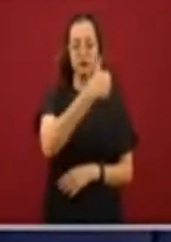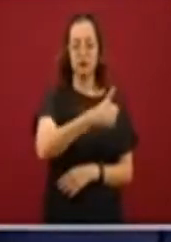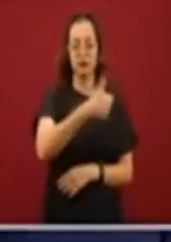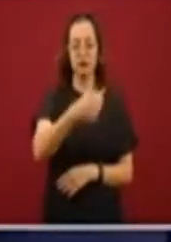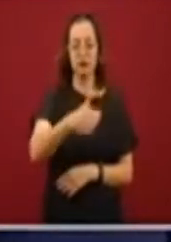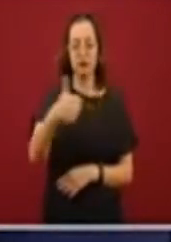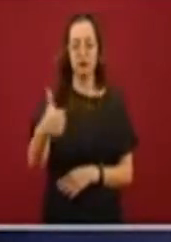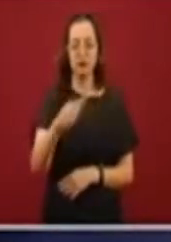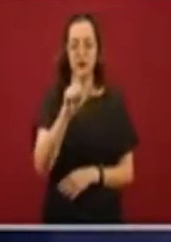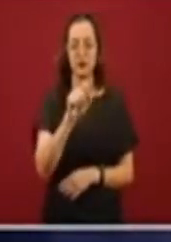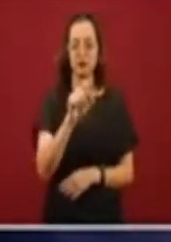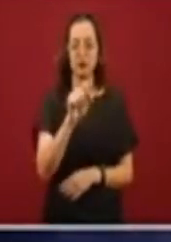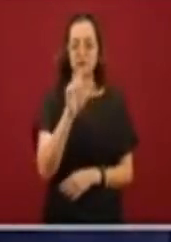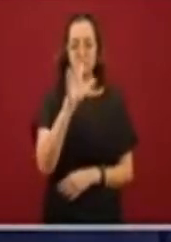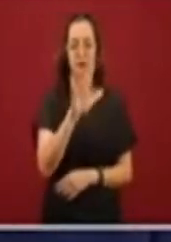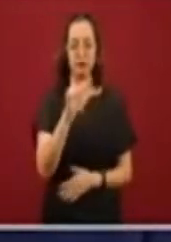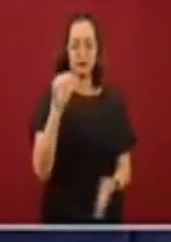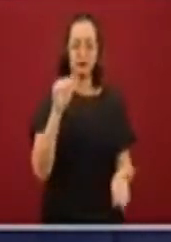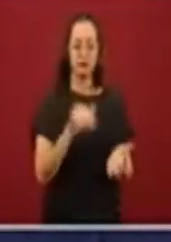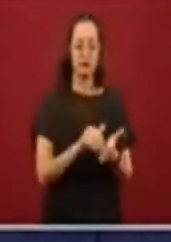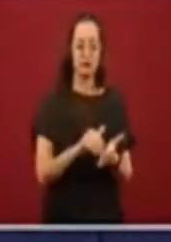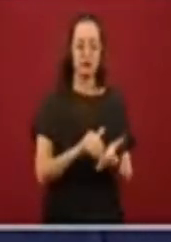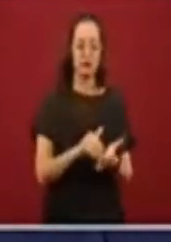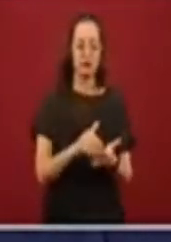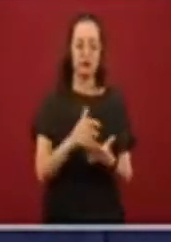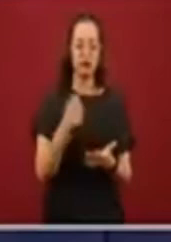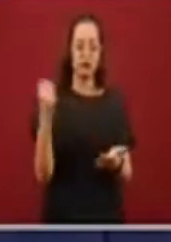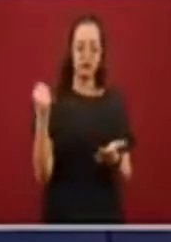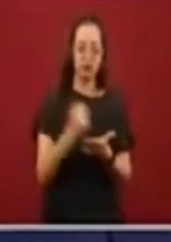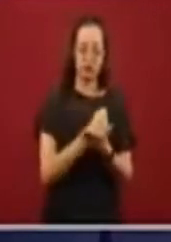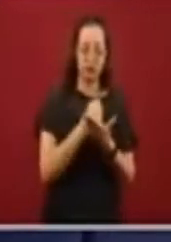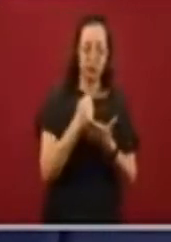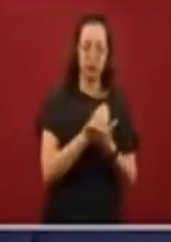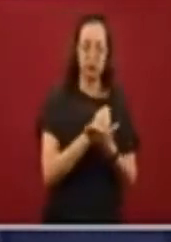25 mil pesos por crédito,